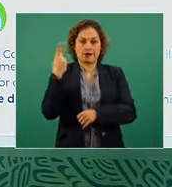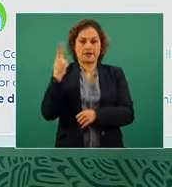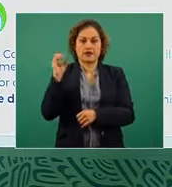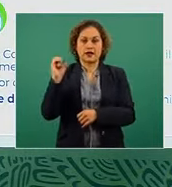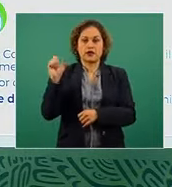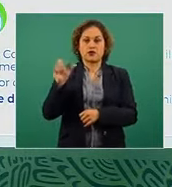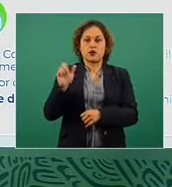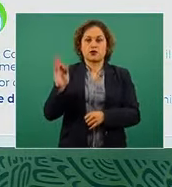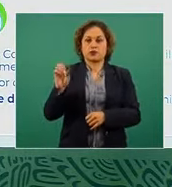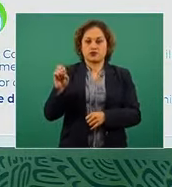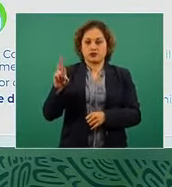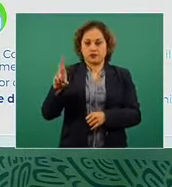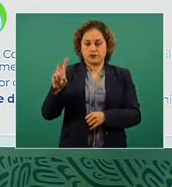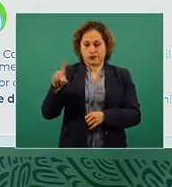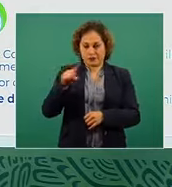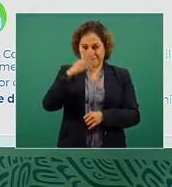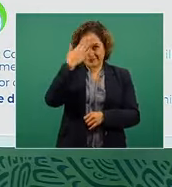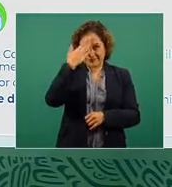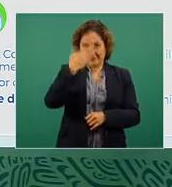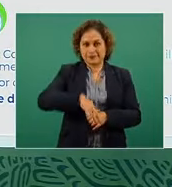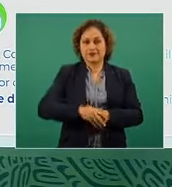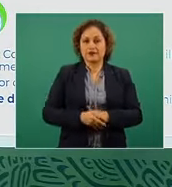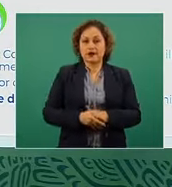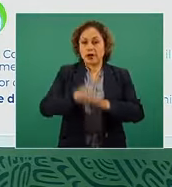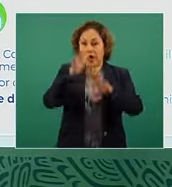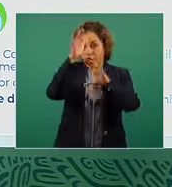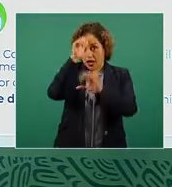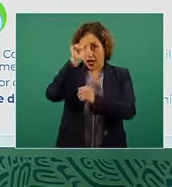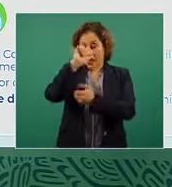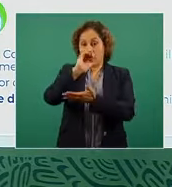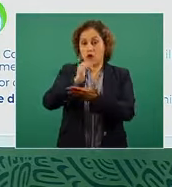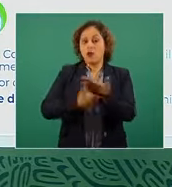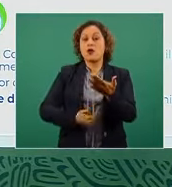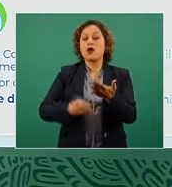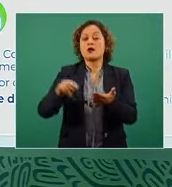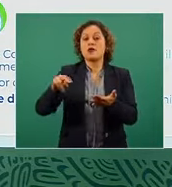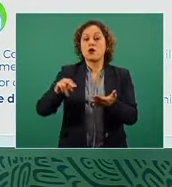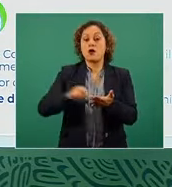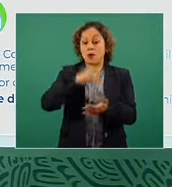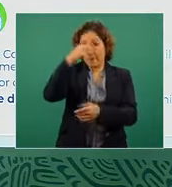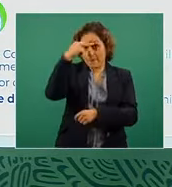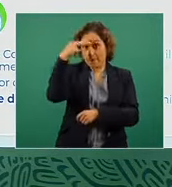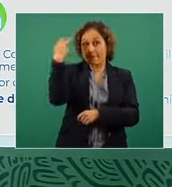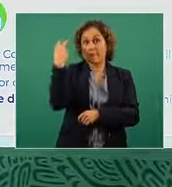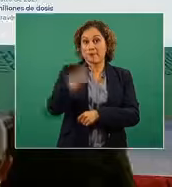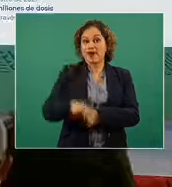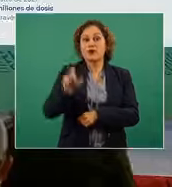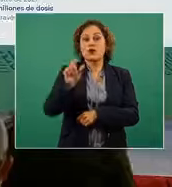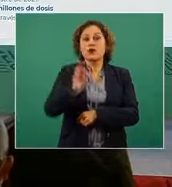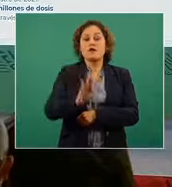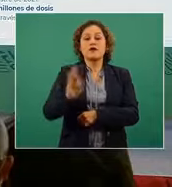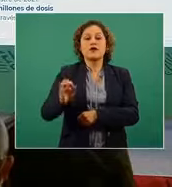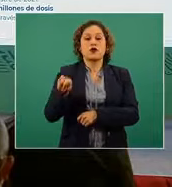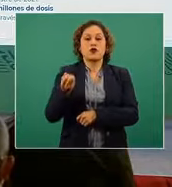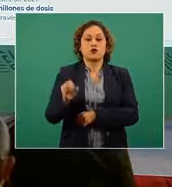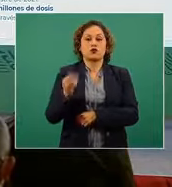como ustedes recordarán. Se hizo un convenio con México en octubre del año pasado para fabricar en